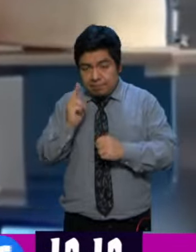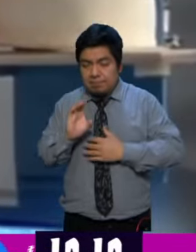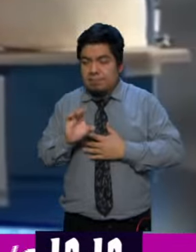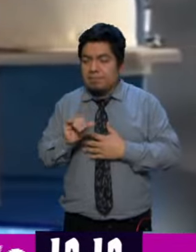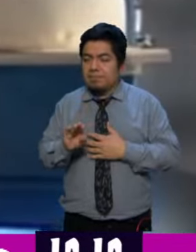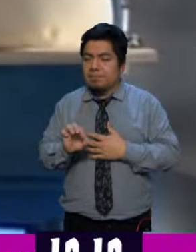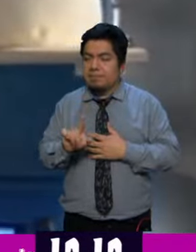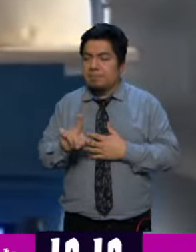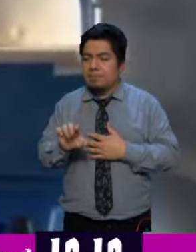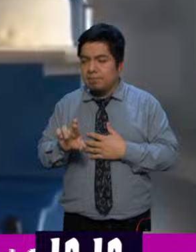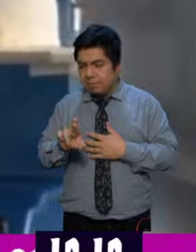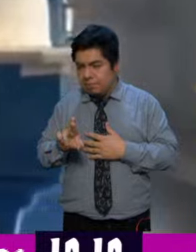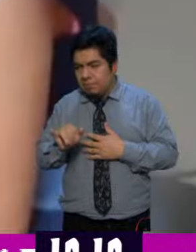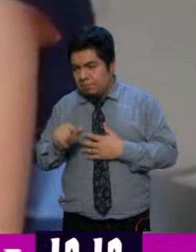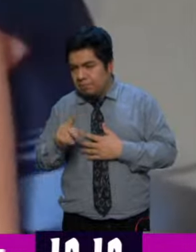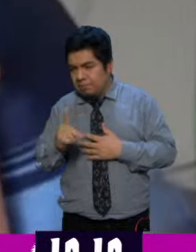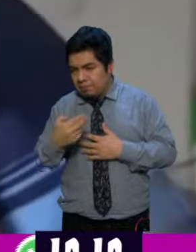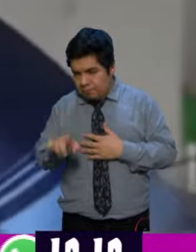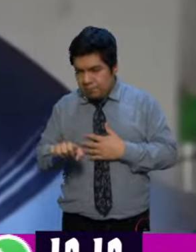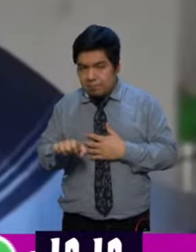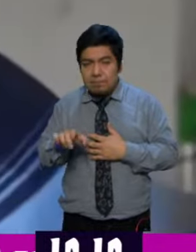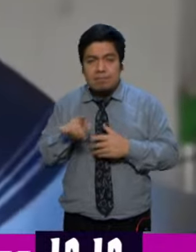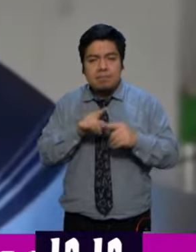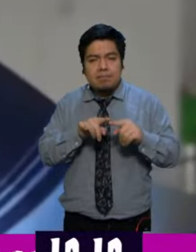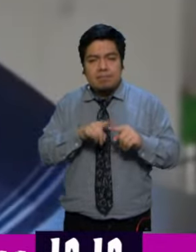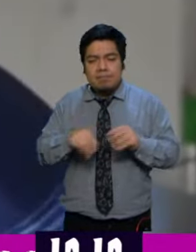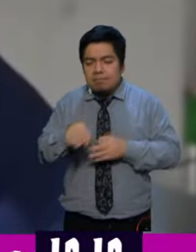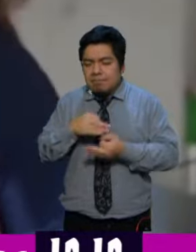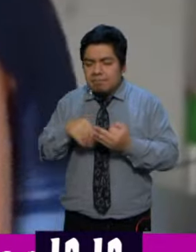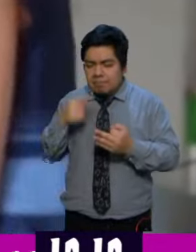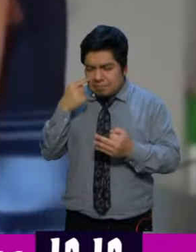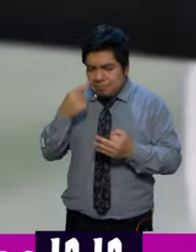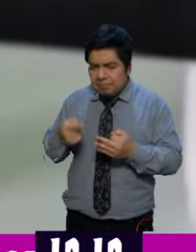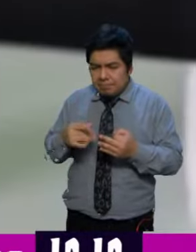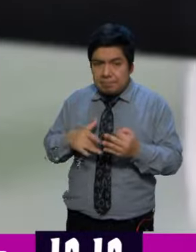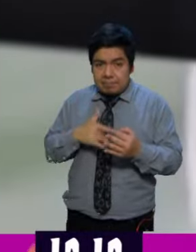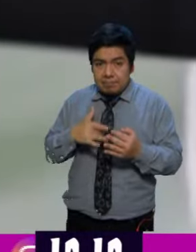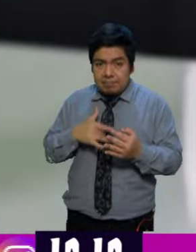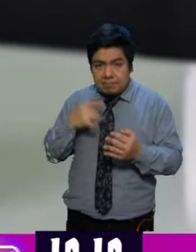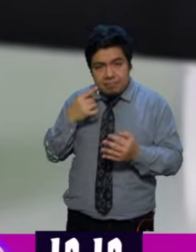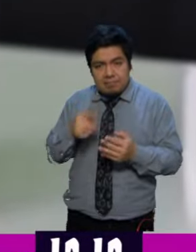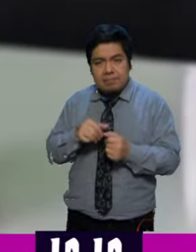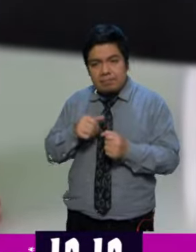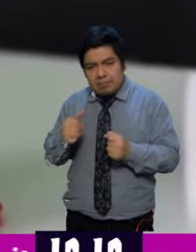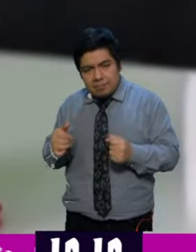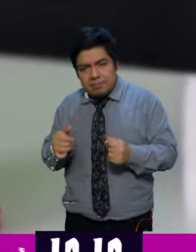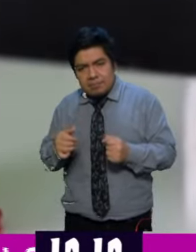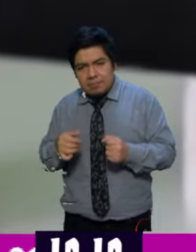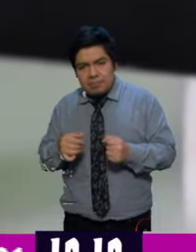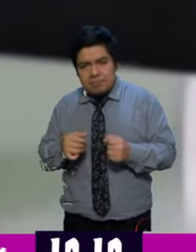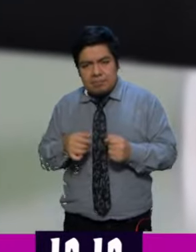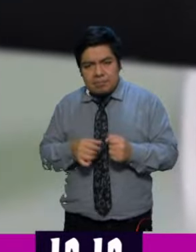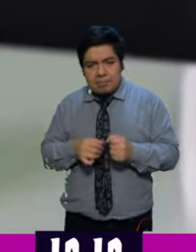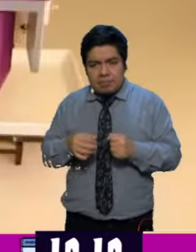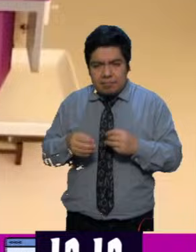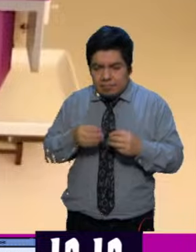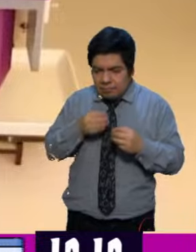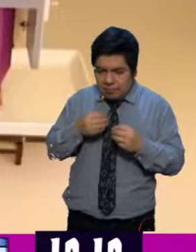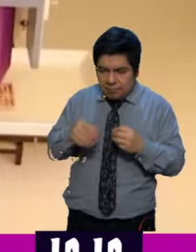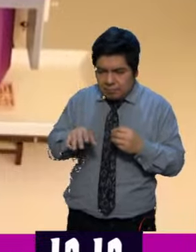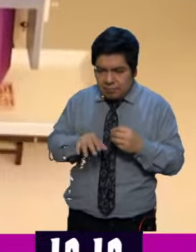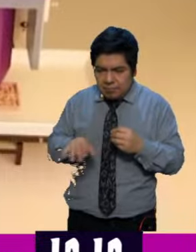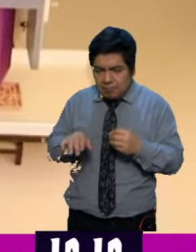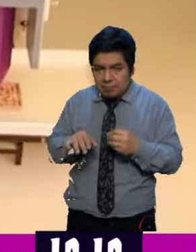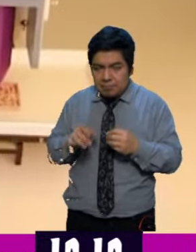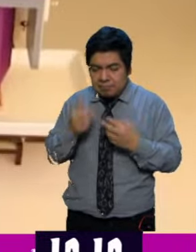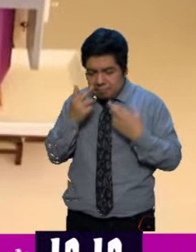Unidos, estaban diseñando una manera de llevarle comida a los astronautas. Pues dentro de las posibilidades que había ahí, de lo que se les